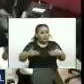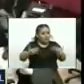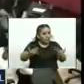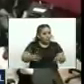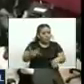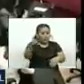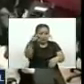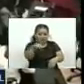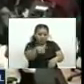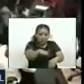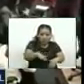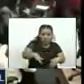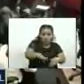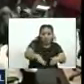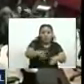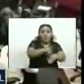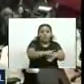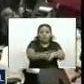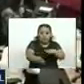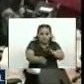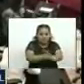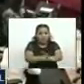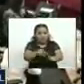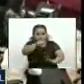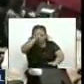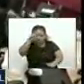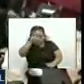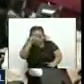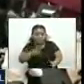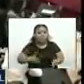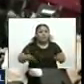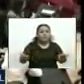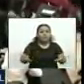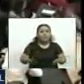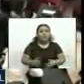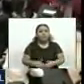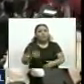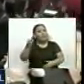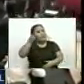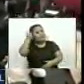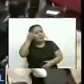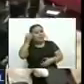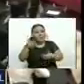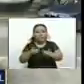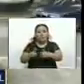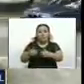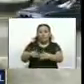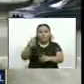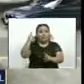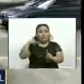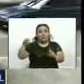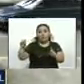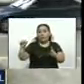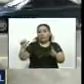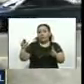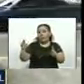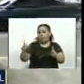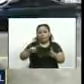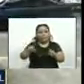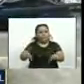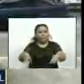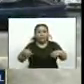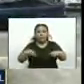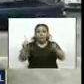acá en la Asamblea Nacional haciendo nuestro trabajo. En contraposición, el dirigente oficialista Saúl Ortega rechazó el voto